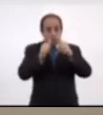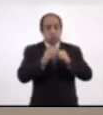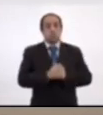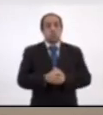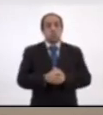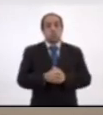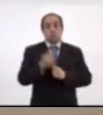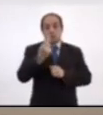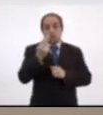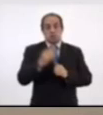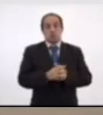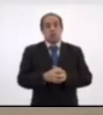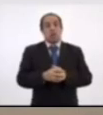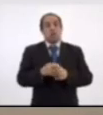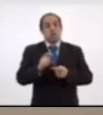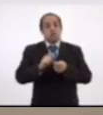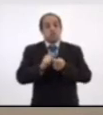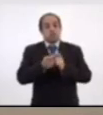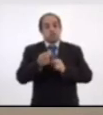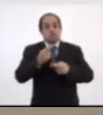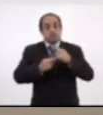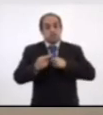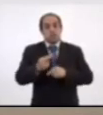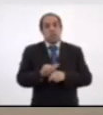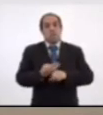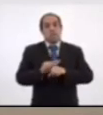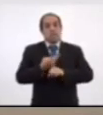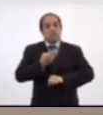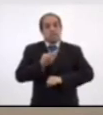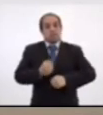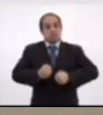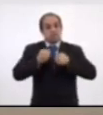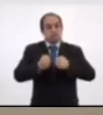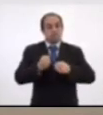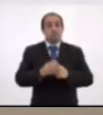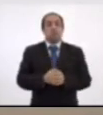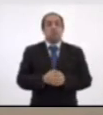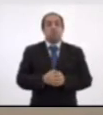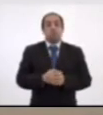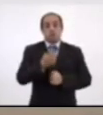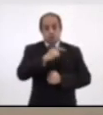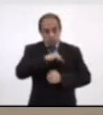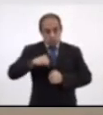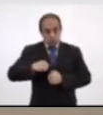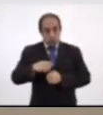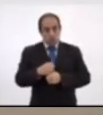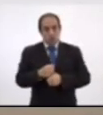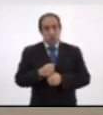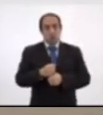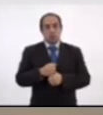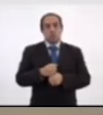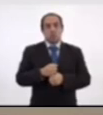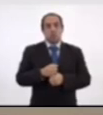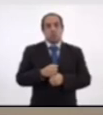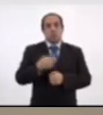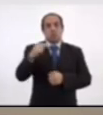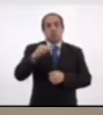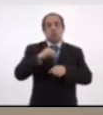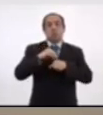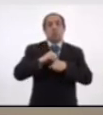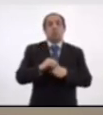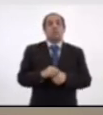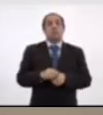que ahora hay que regresar con mayor fuerza. Eso nosotros lo hemos denominado la Estrategia Nacional de Recuperación